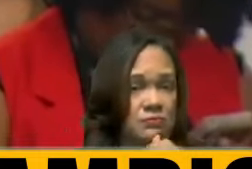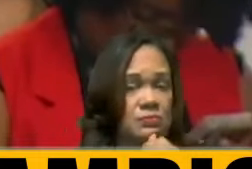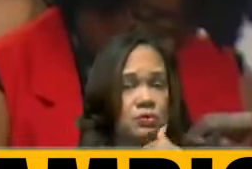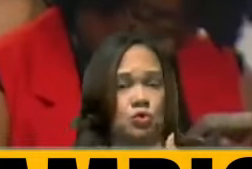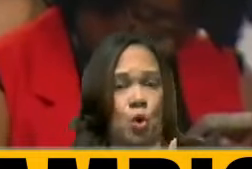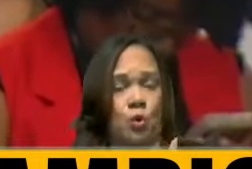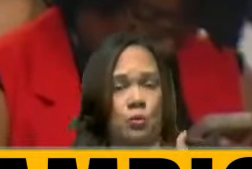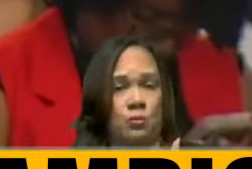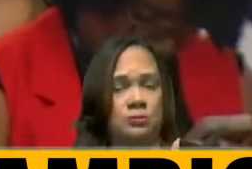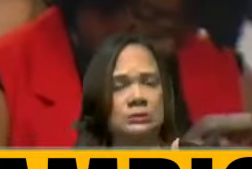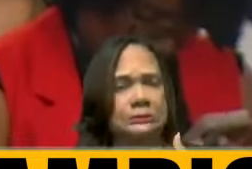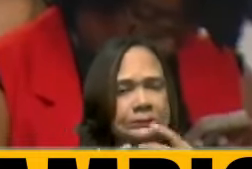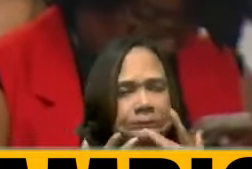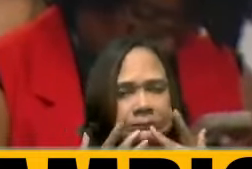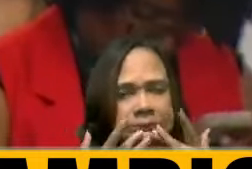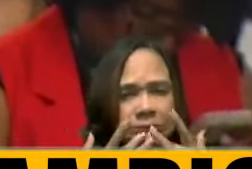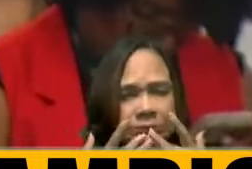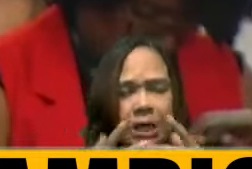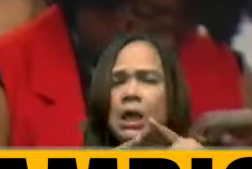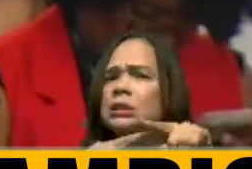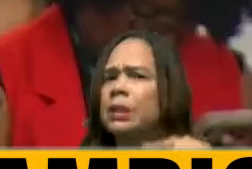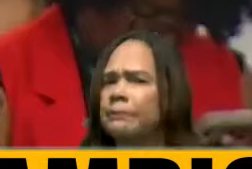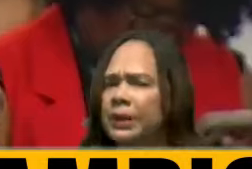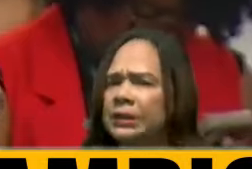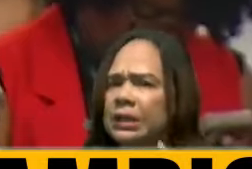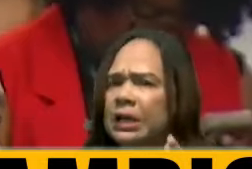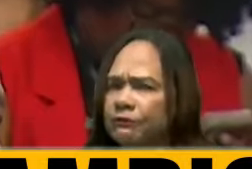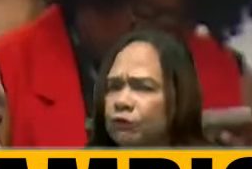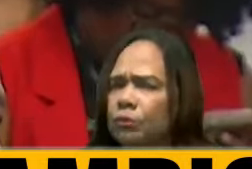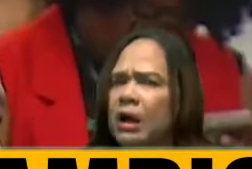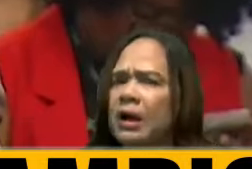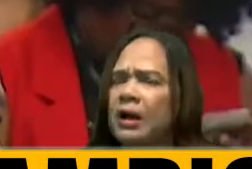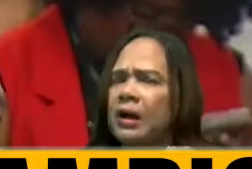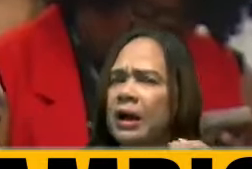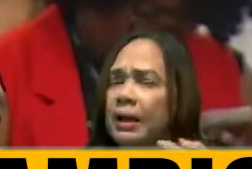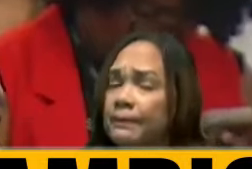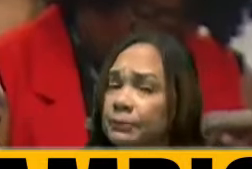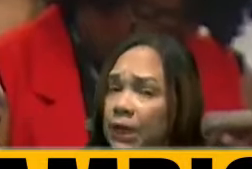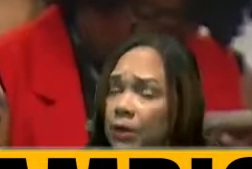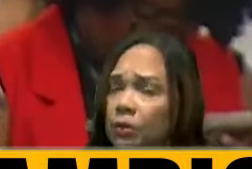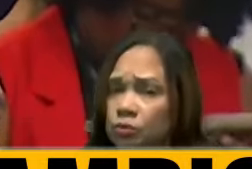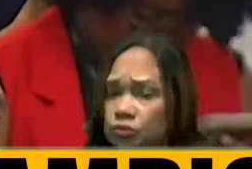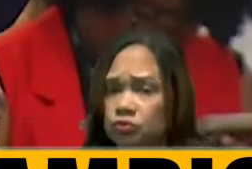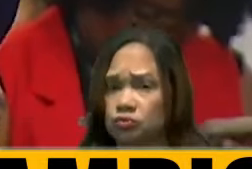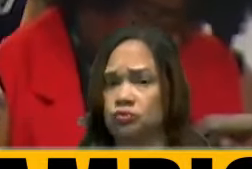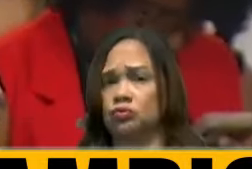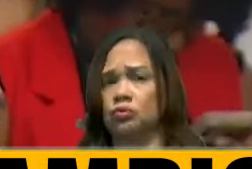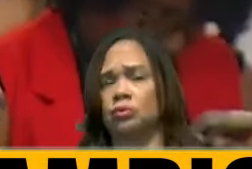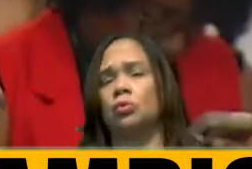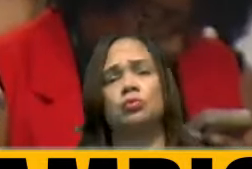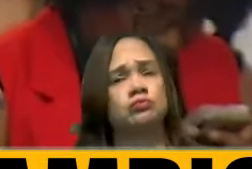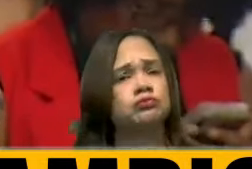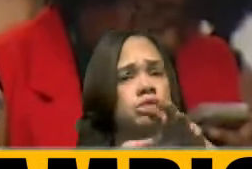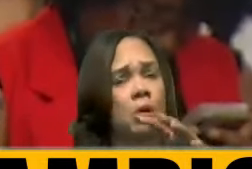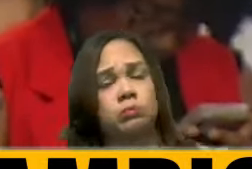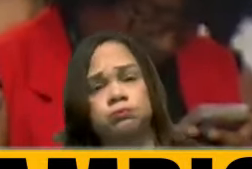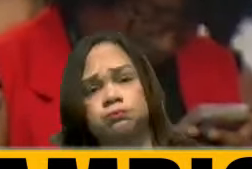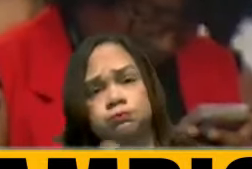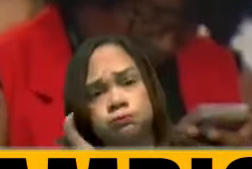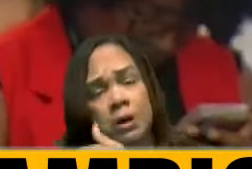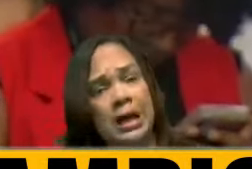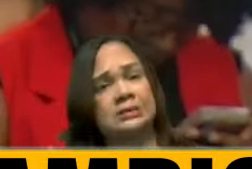sacrificio Eso depende del otro sacrificio ya estoy satisfecho con el monto que esto recauda